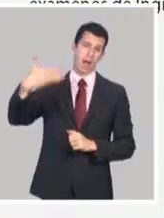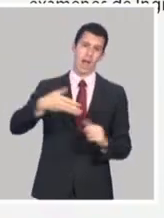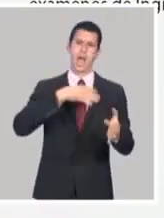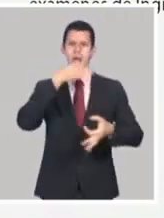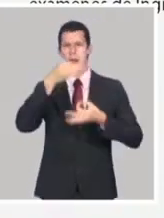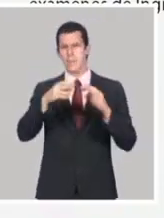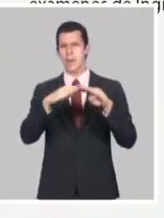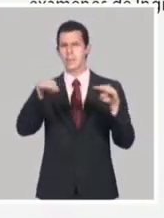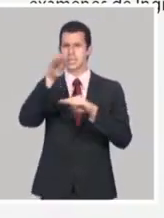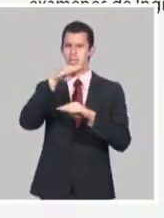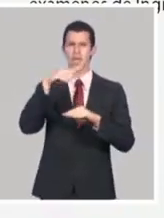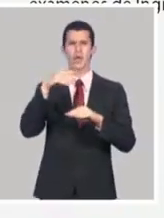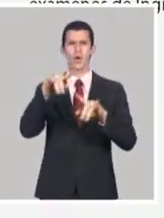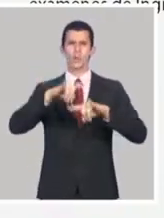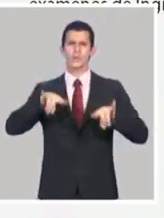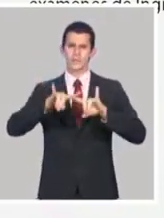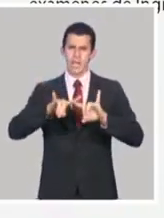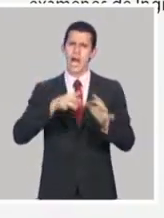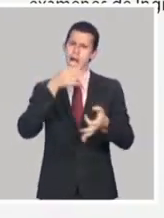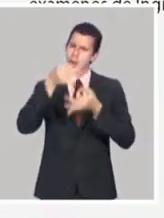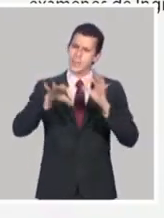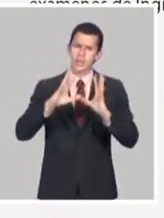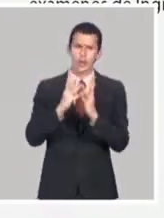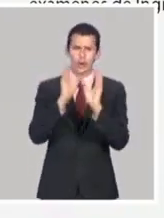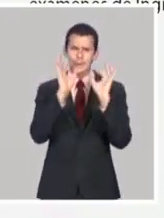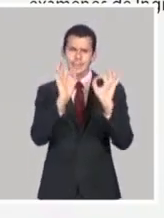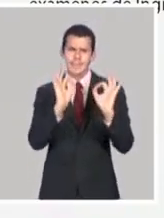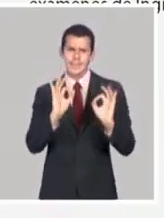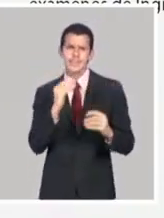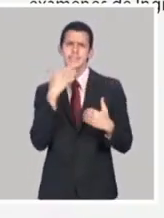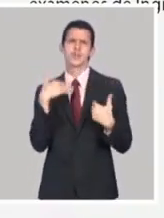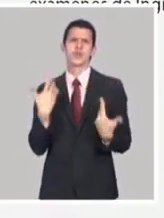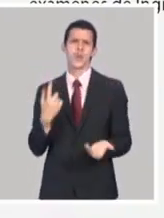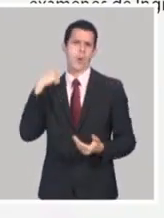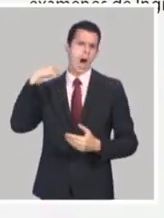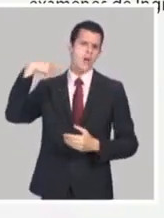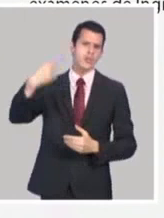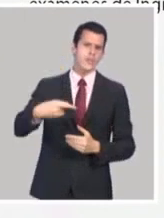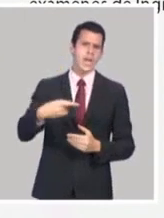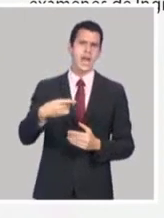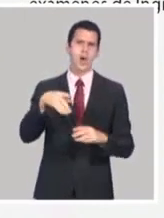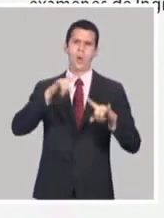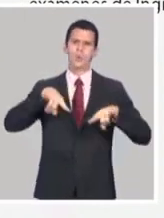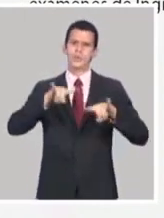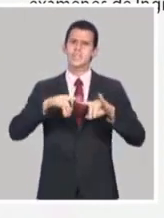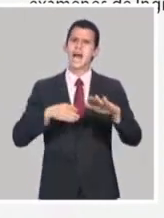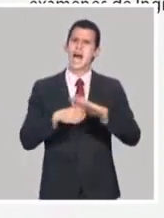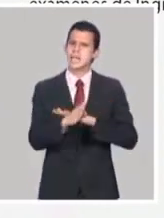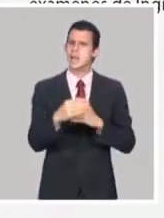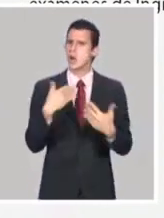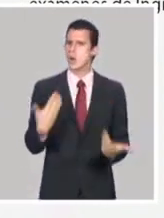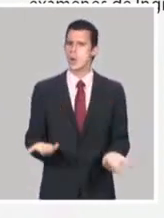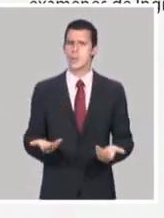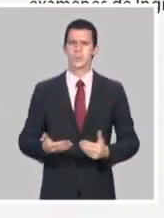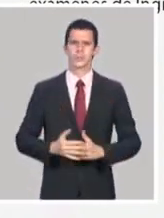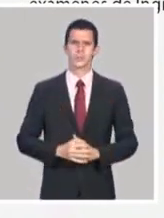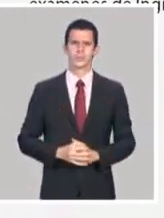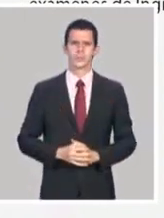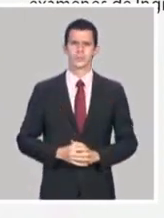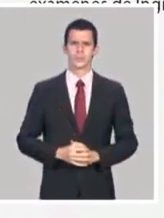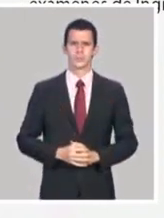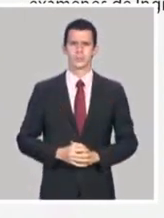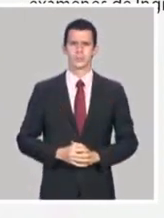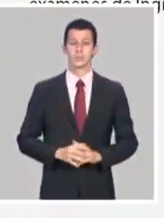ministerio educación superior cuando este creo que en la mesa redonda nosotros también en este esquema que presentamos y queremos destacar